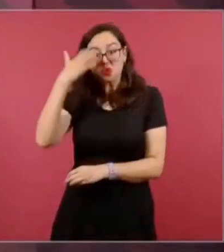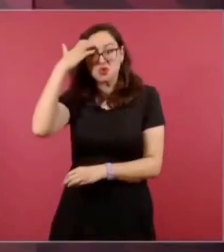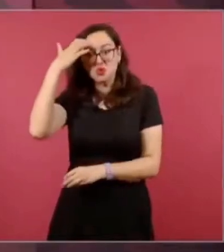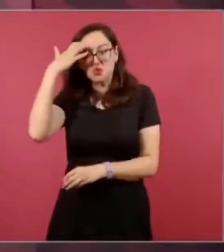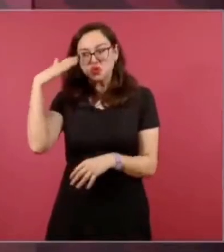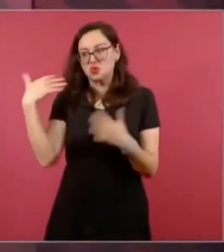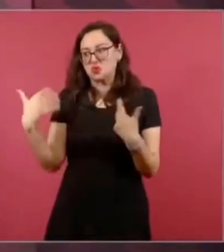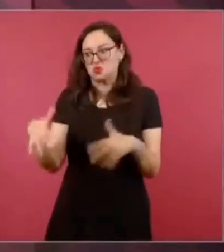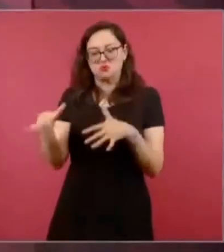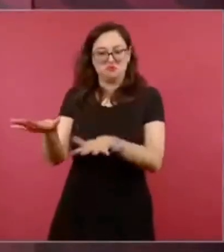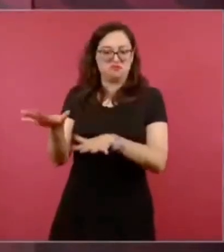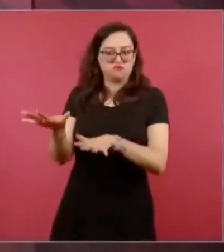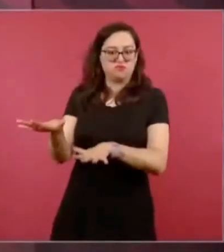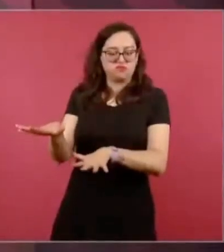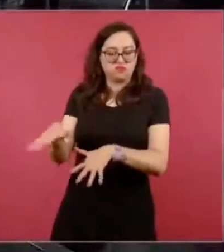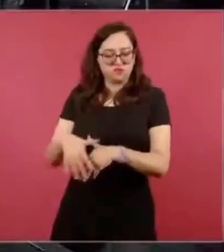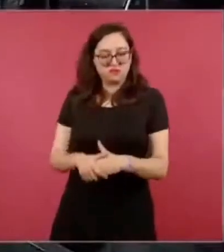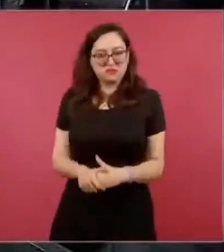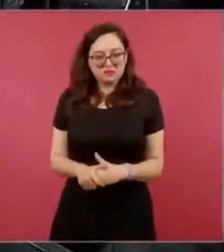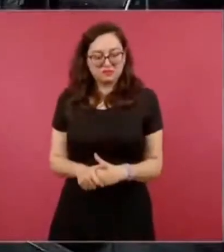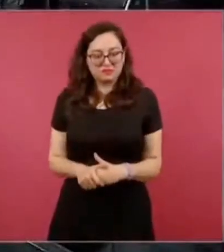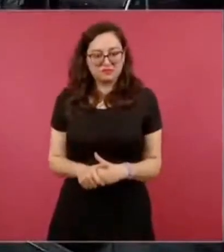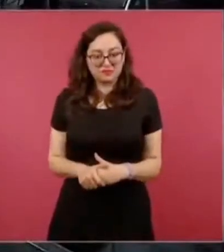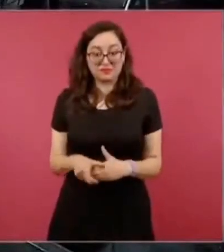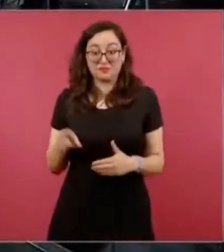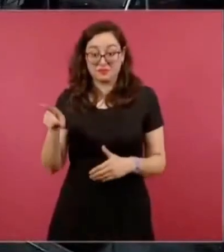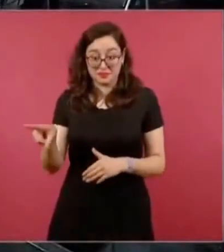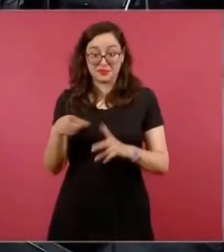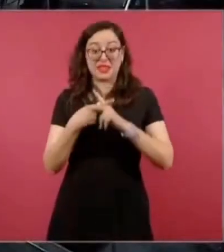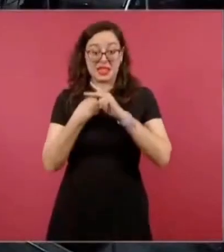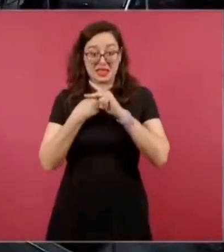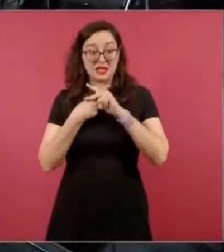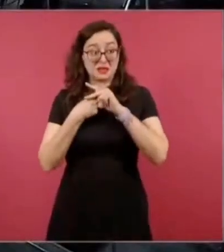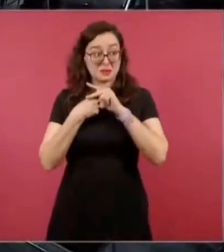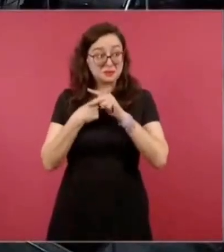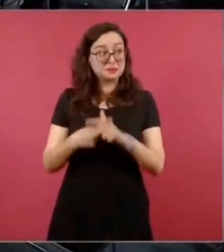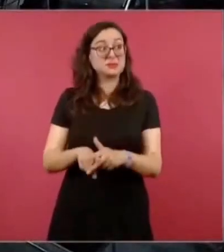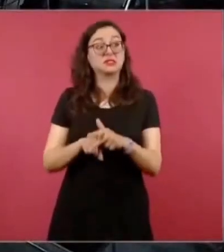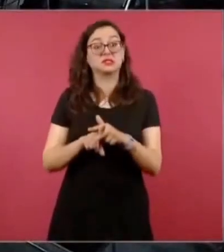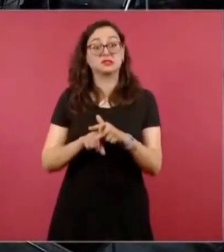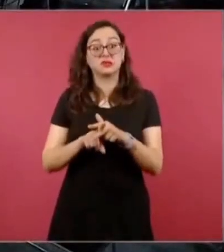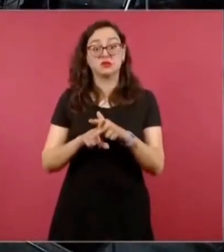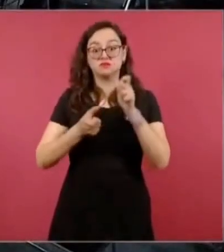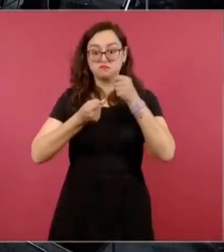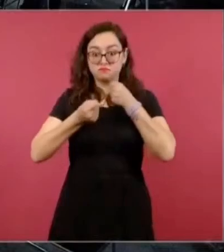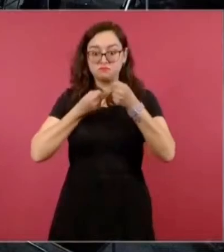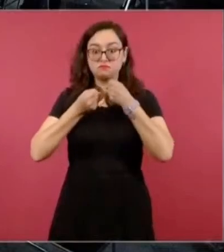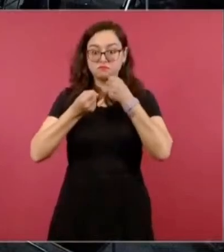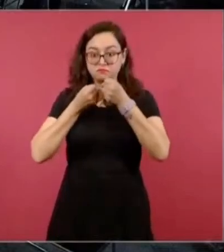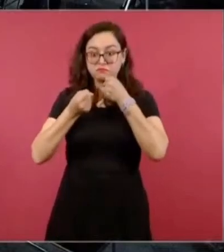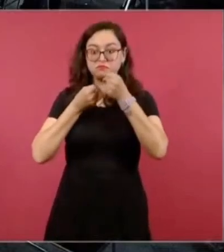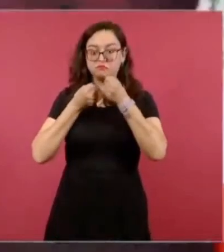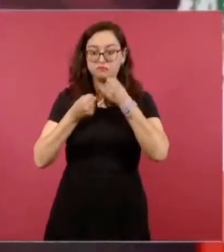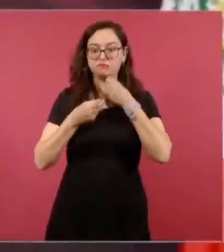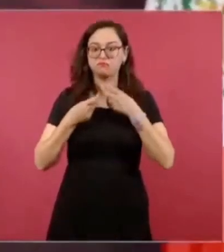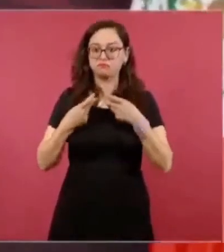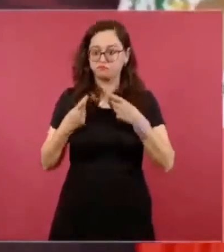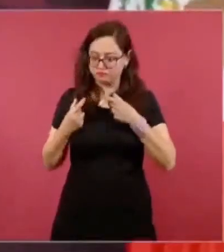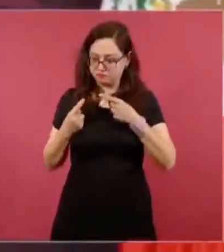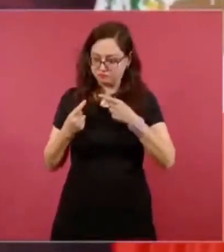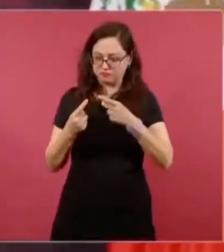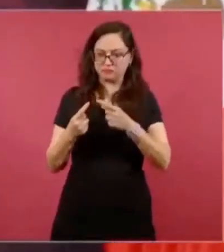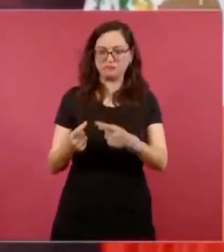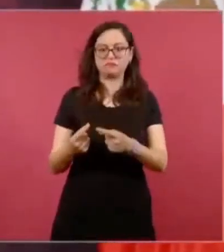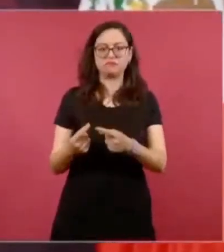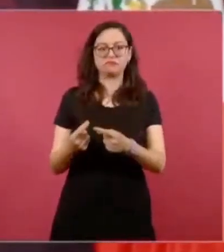Y además, precursor de un periodismo de los últimos tiempos,